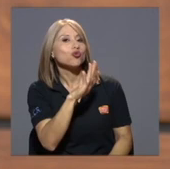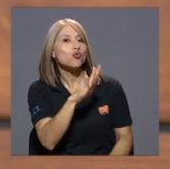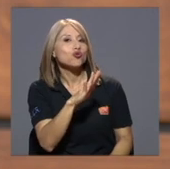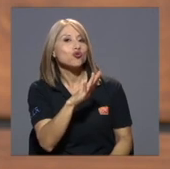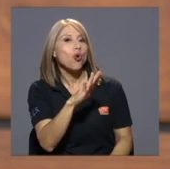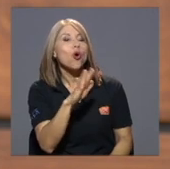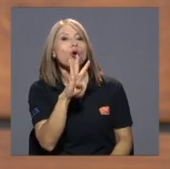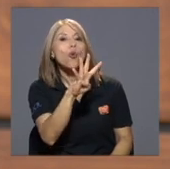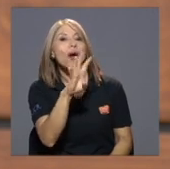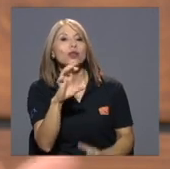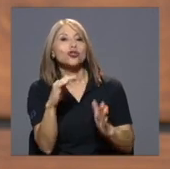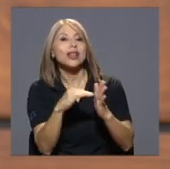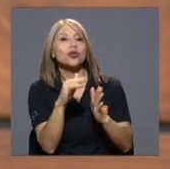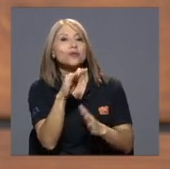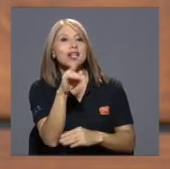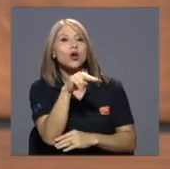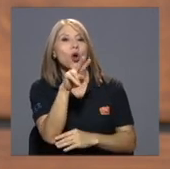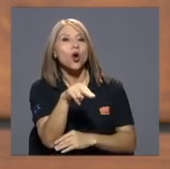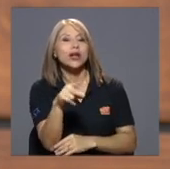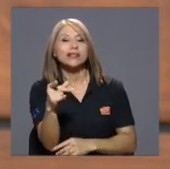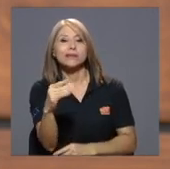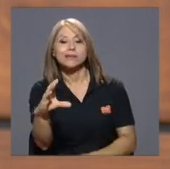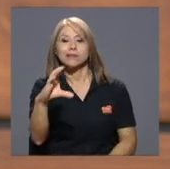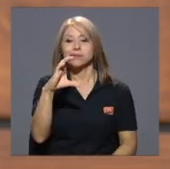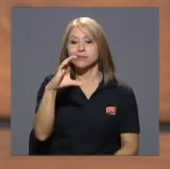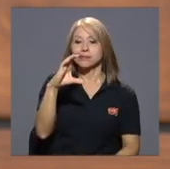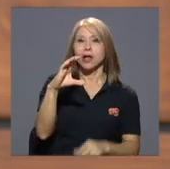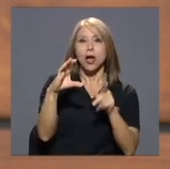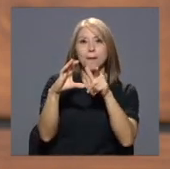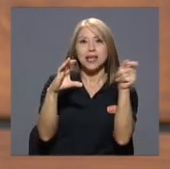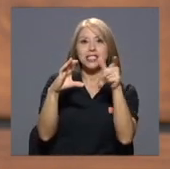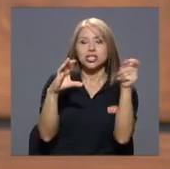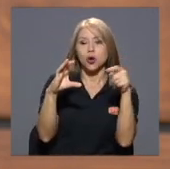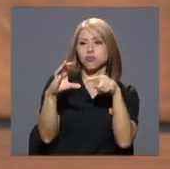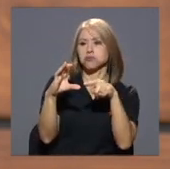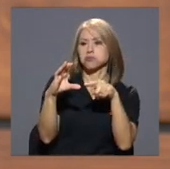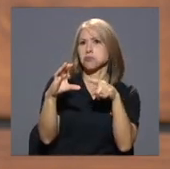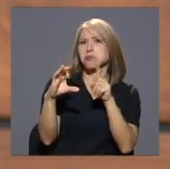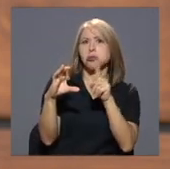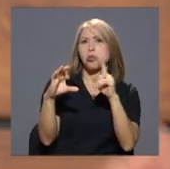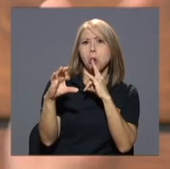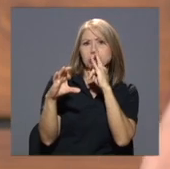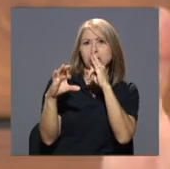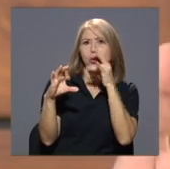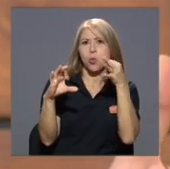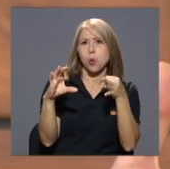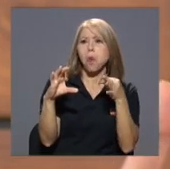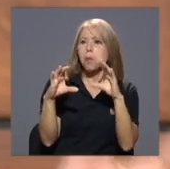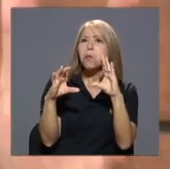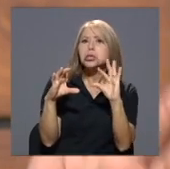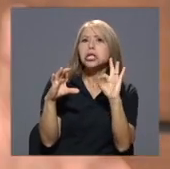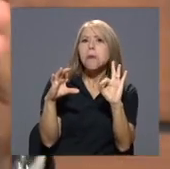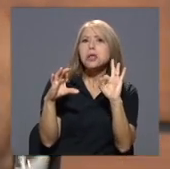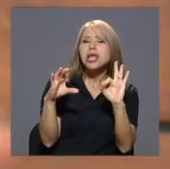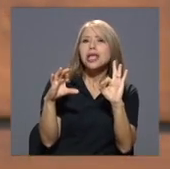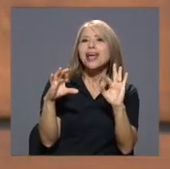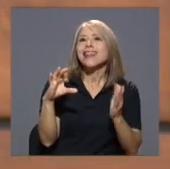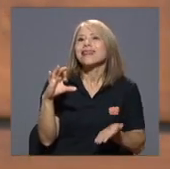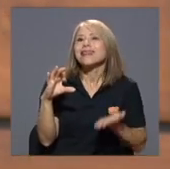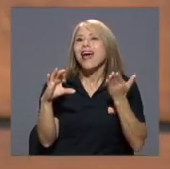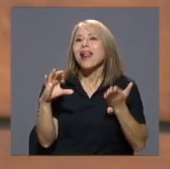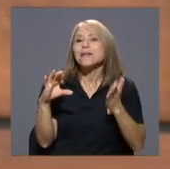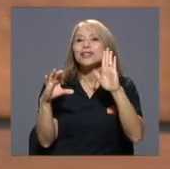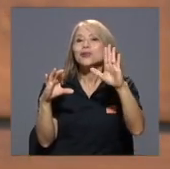mil colones. Y usted diría, 400 mil colones no suena una pensión de lujo, suena una pensión digna. Pero su tío probablemente si